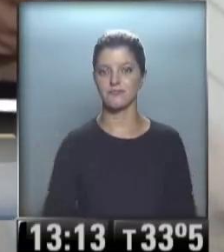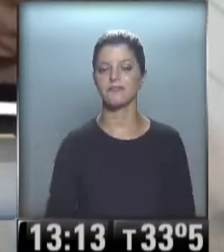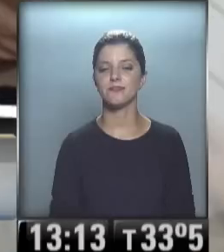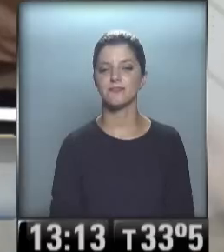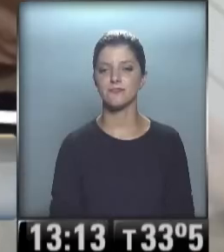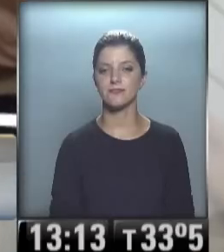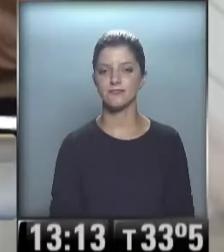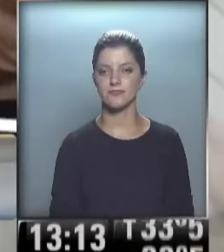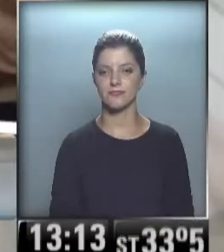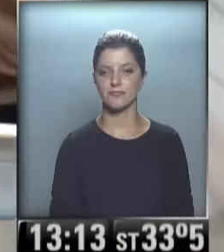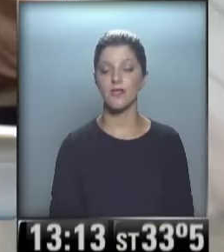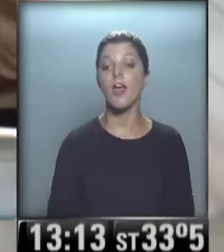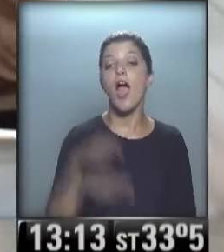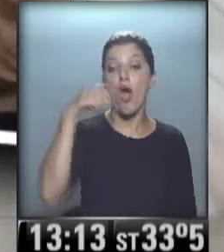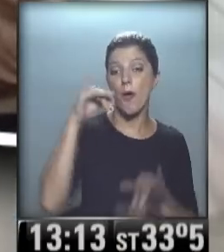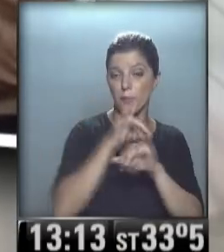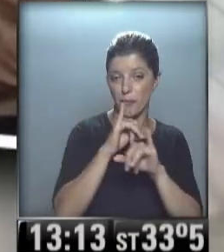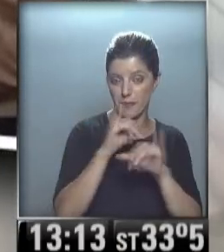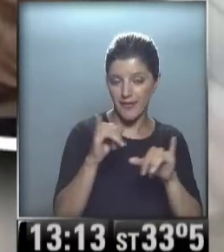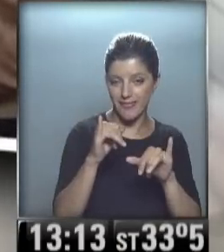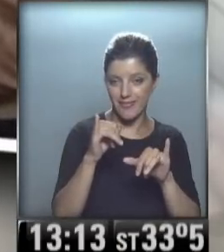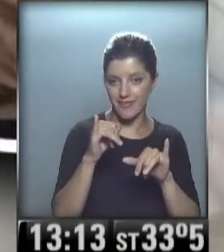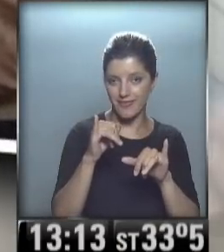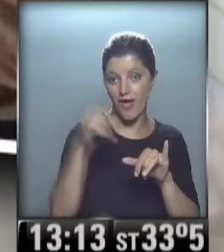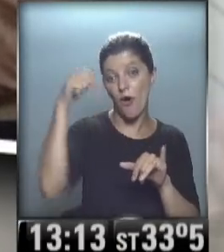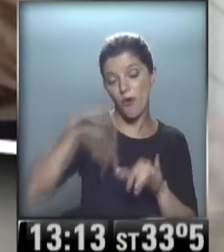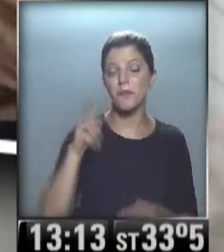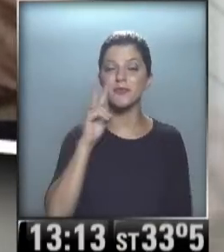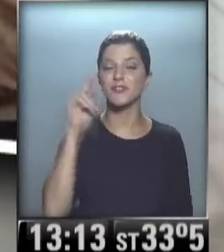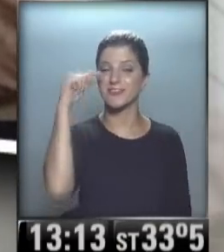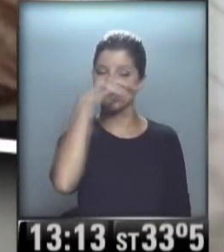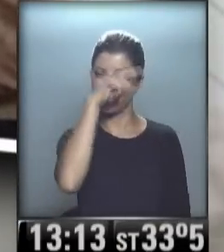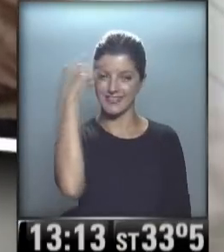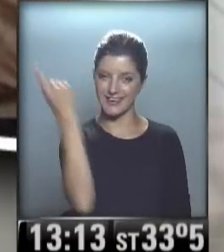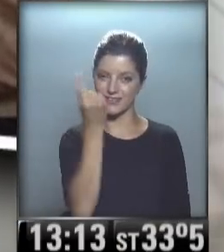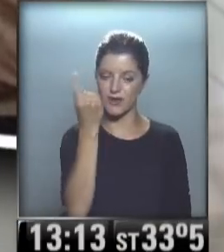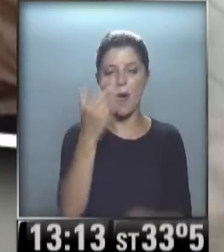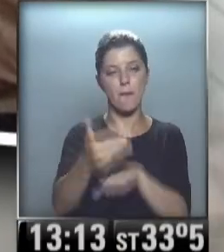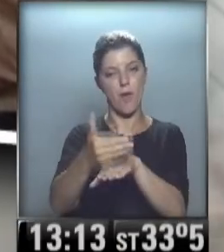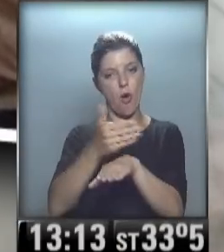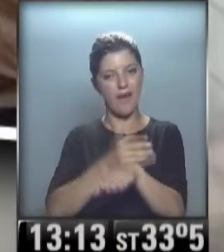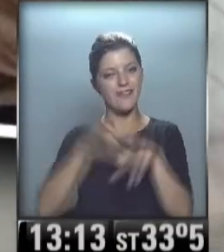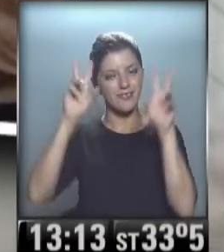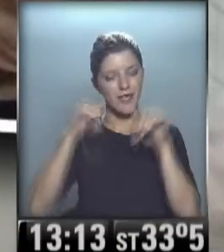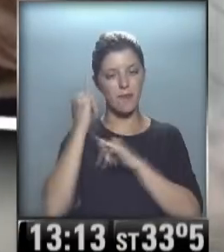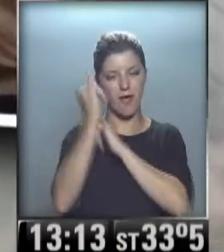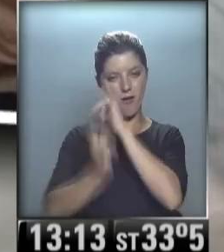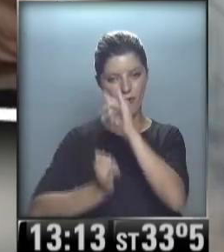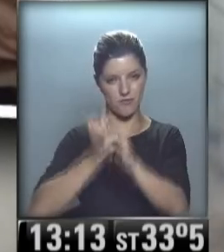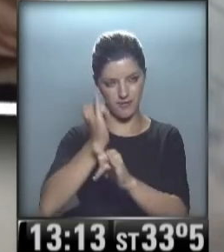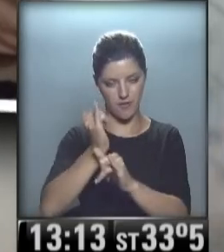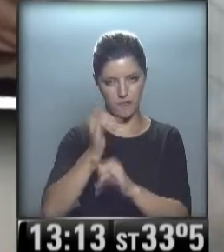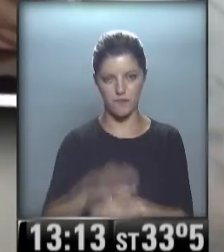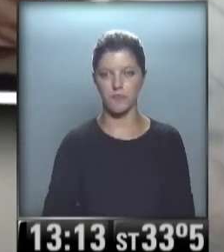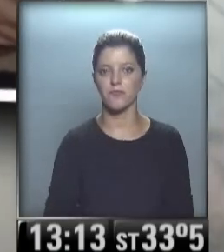45357 09 nueva pausa en esta edición de hoy de visión 7 internacional le contamos el tema que vamos a desarrollar en el